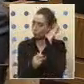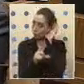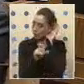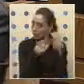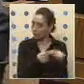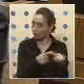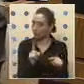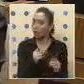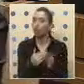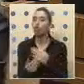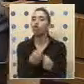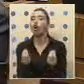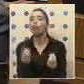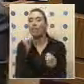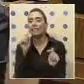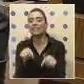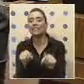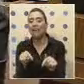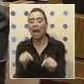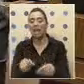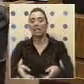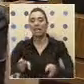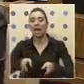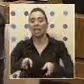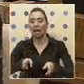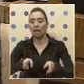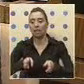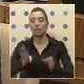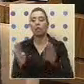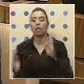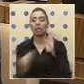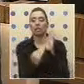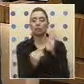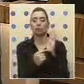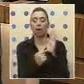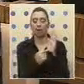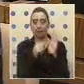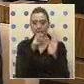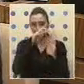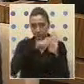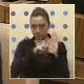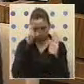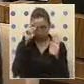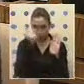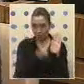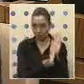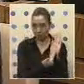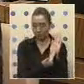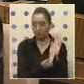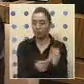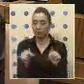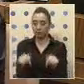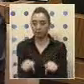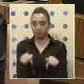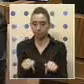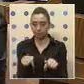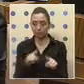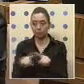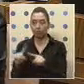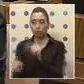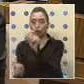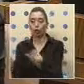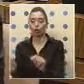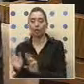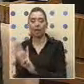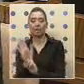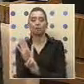no, donde están en la calle, respaldan esta iniciativa. Pero por cierto, acá son otras las